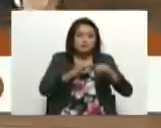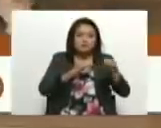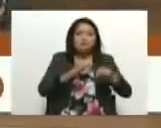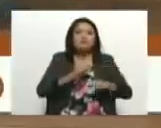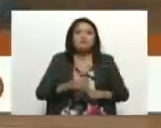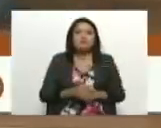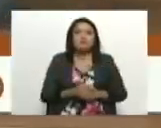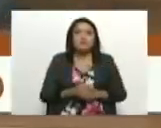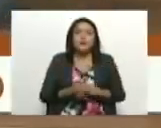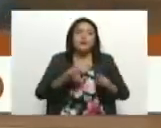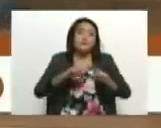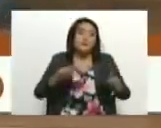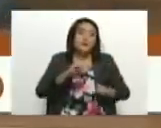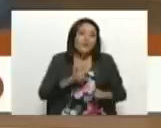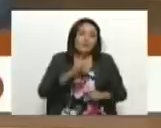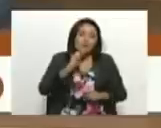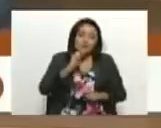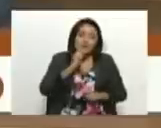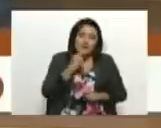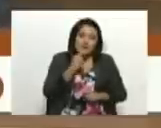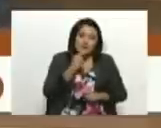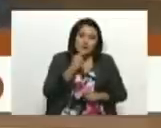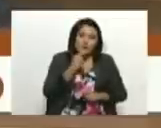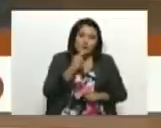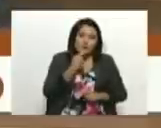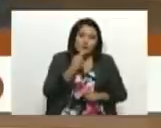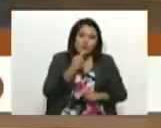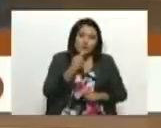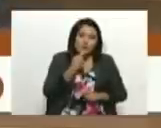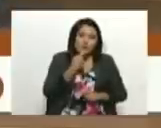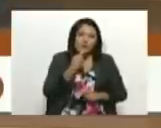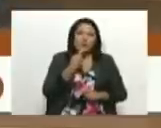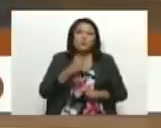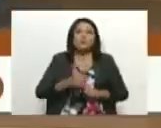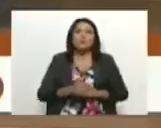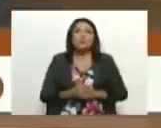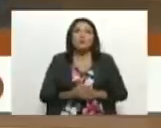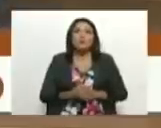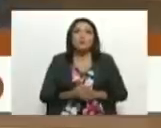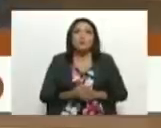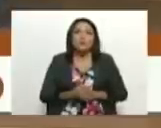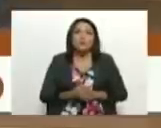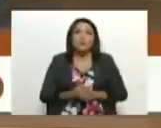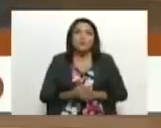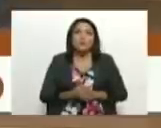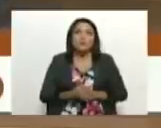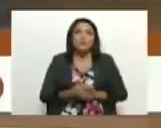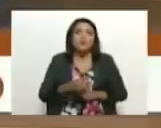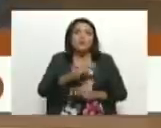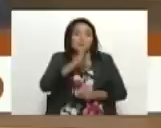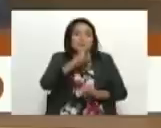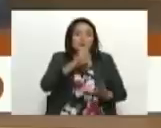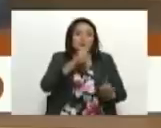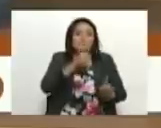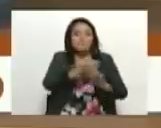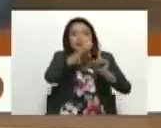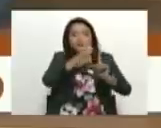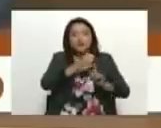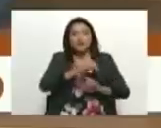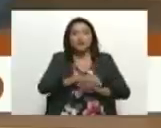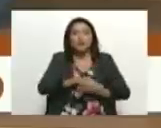el secreto, ha permitido el impacto directo, son como cargas de profundidad,